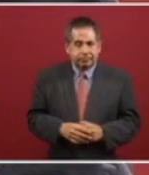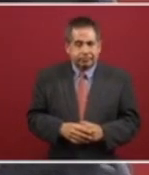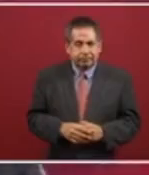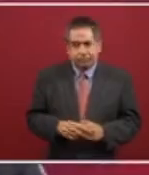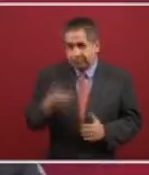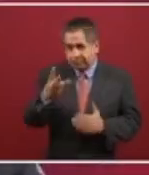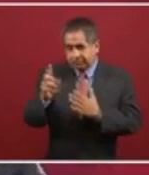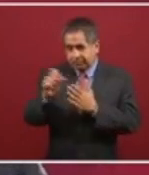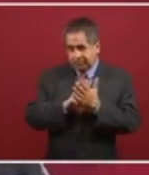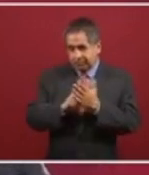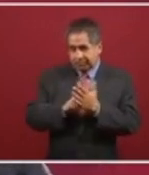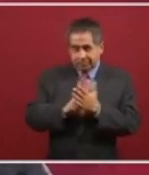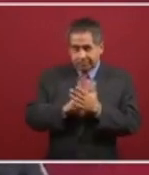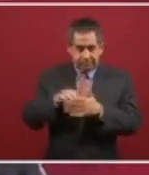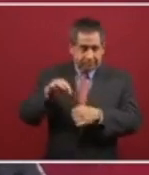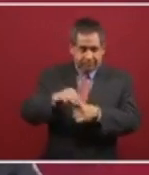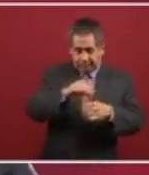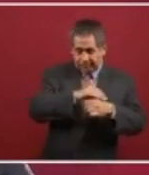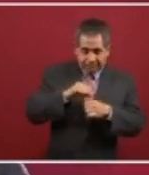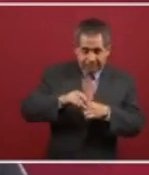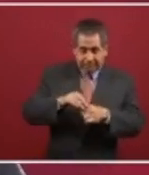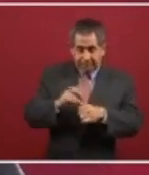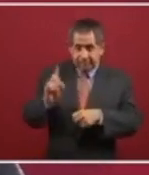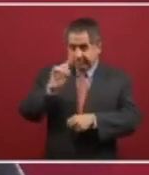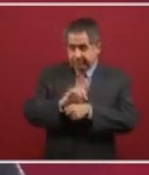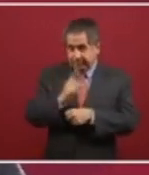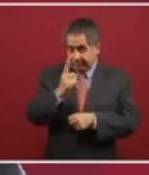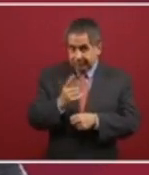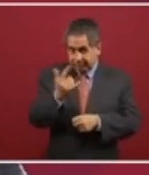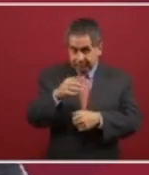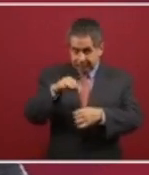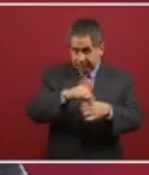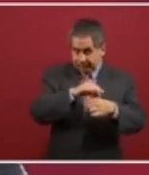Tres meses antes de la elección, cuatro meses antes de la elección,